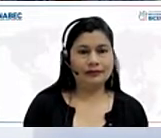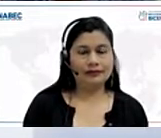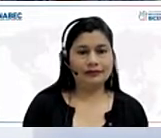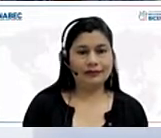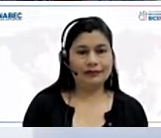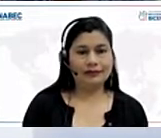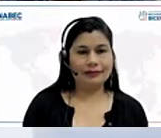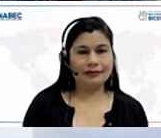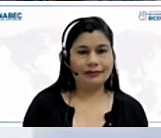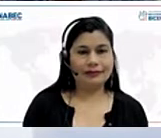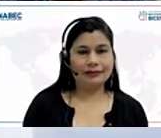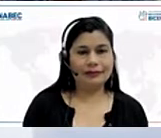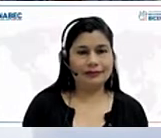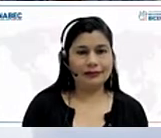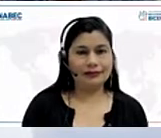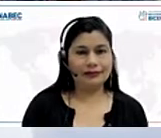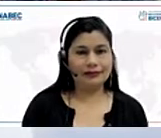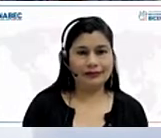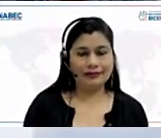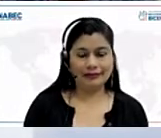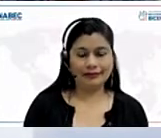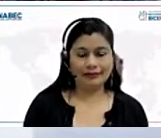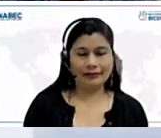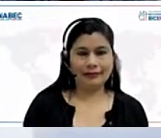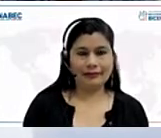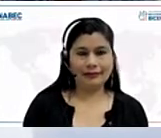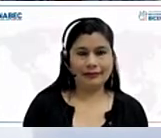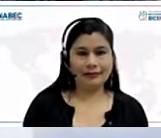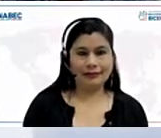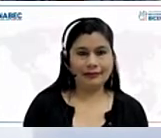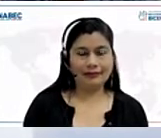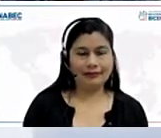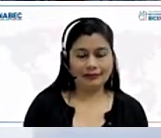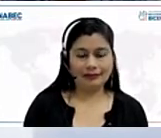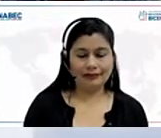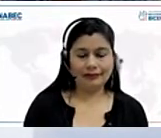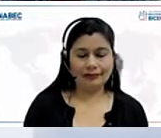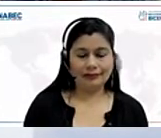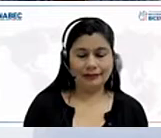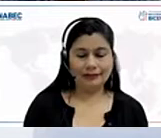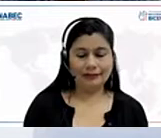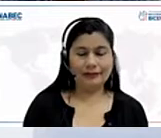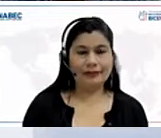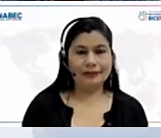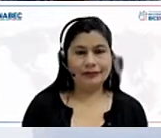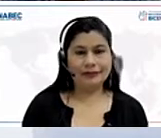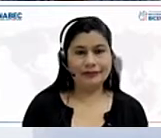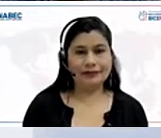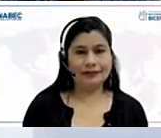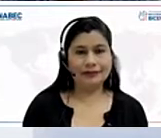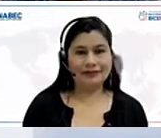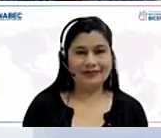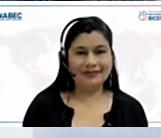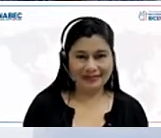¿no? Eso hay que tenerlo en cuenta. Pero en el caso de la beca Next, es bastante sencillo, no es intermedio completo.